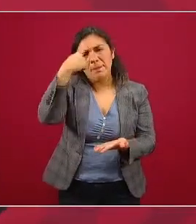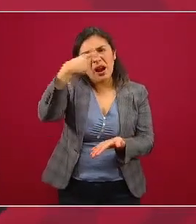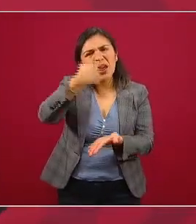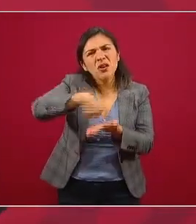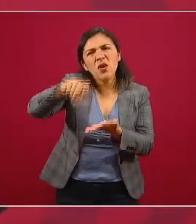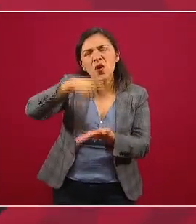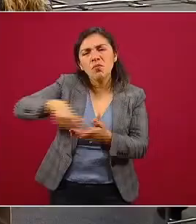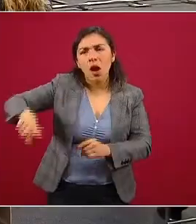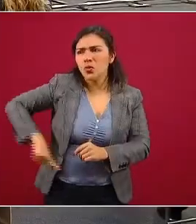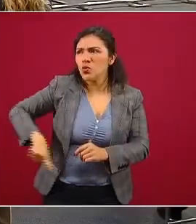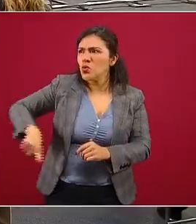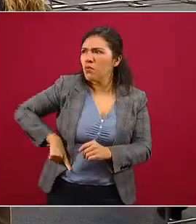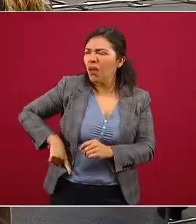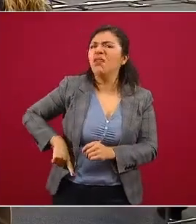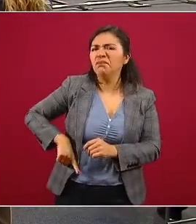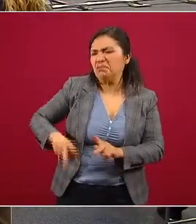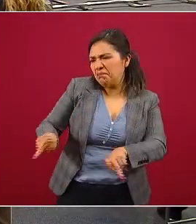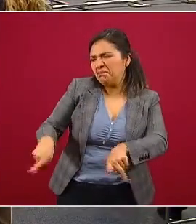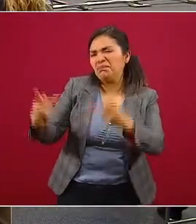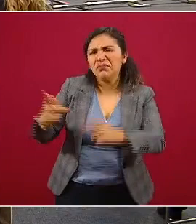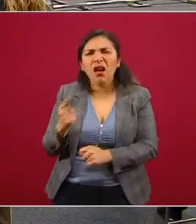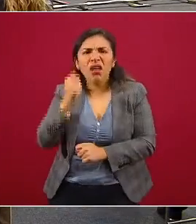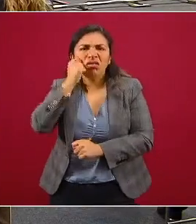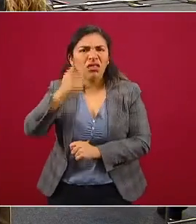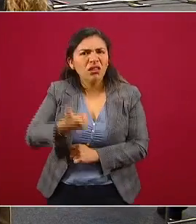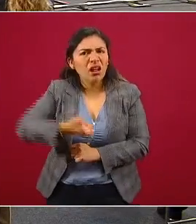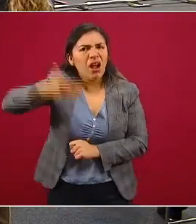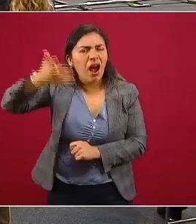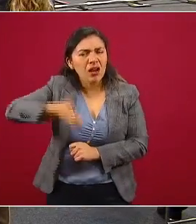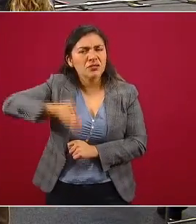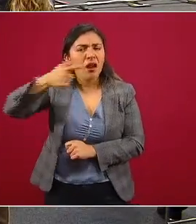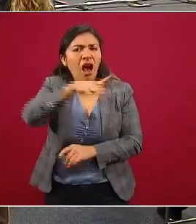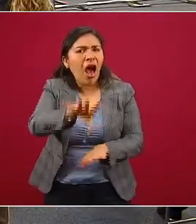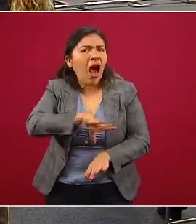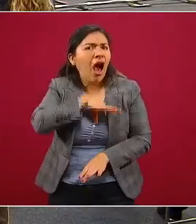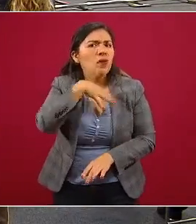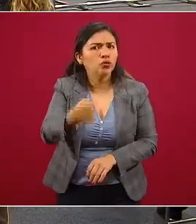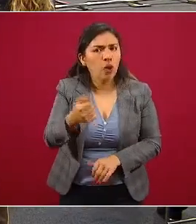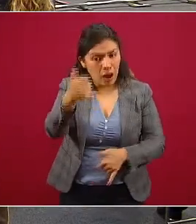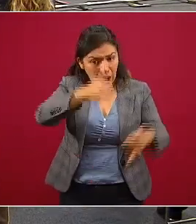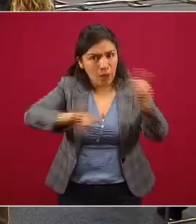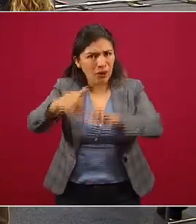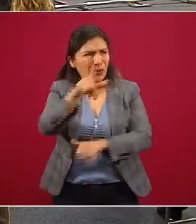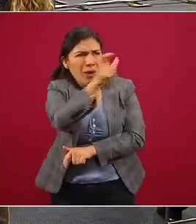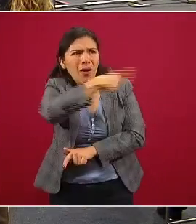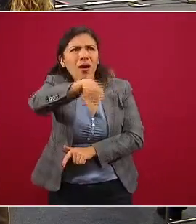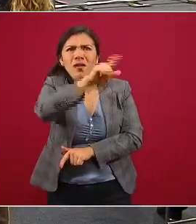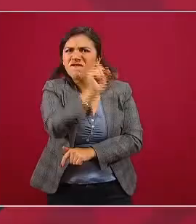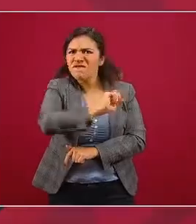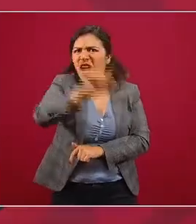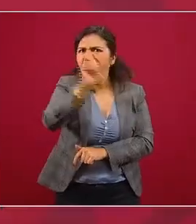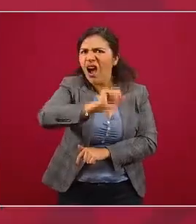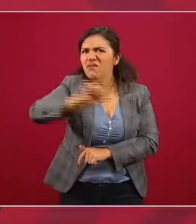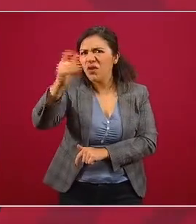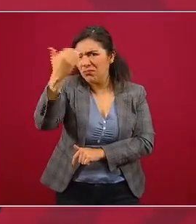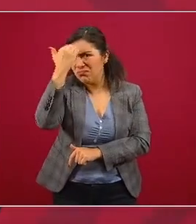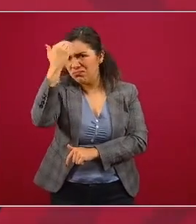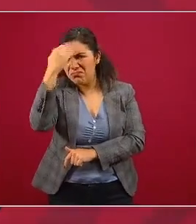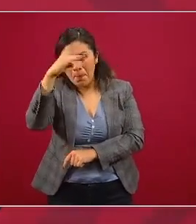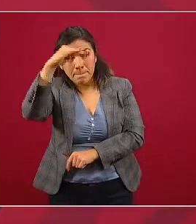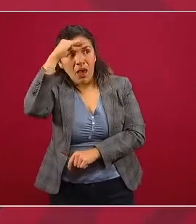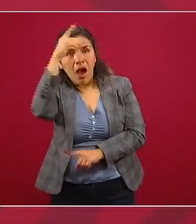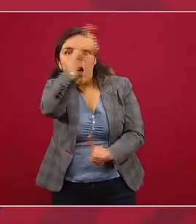compras del gobierno de medicamentos, laboratorios muy famosos que pensaban que